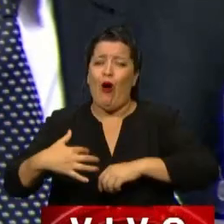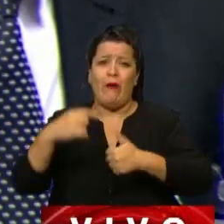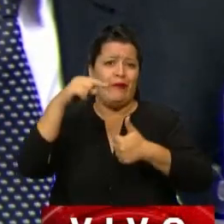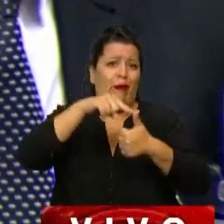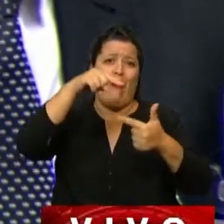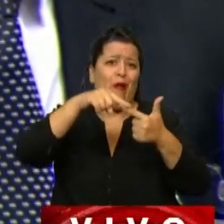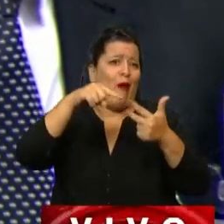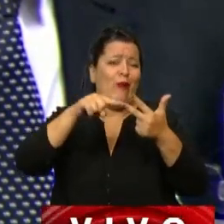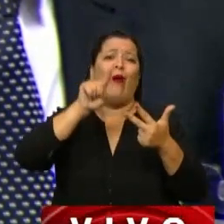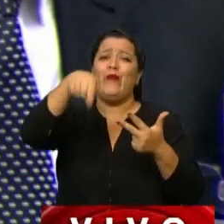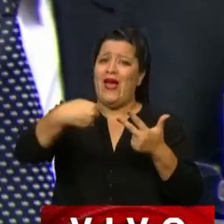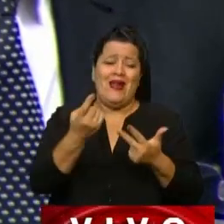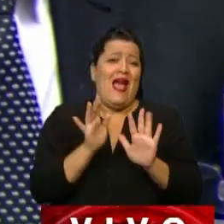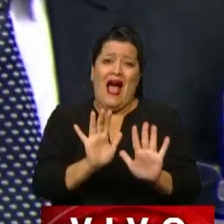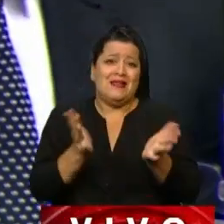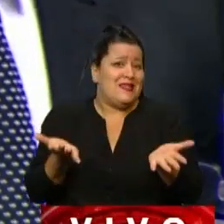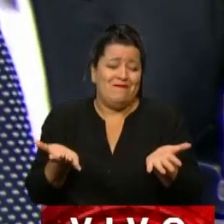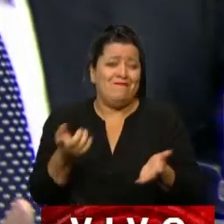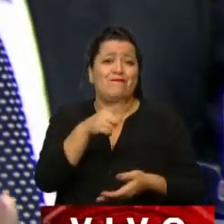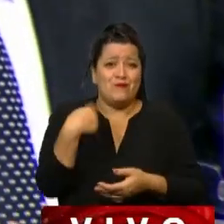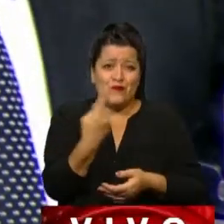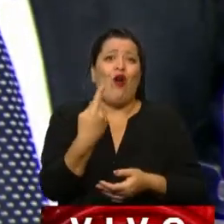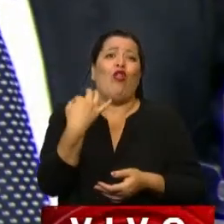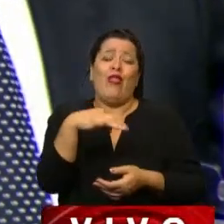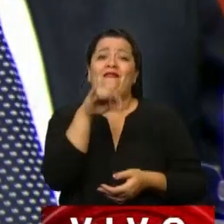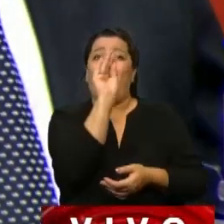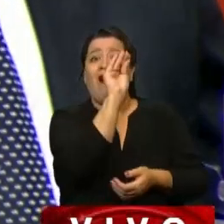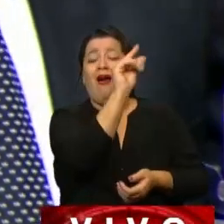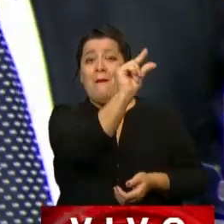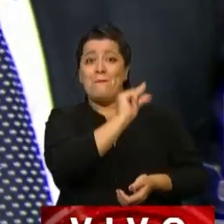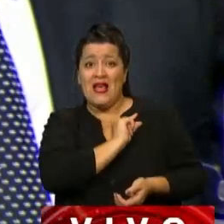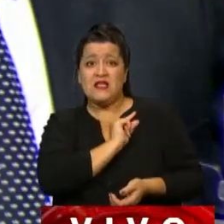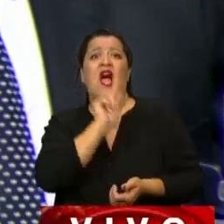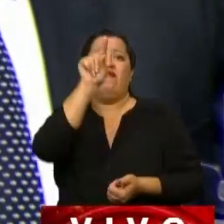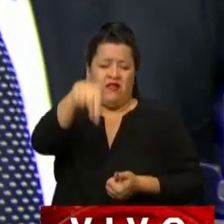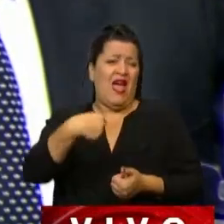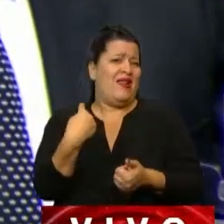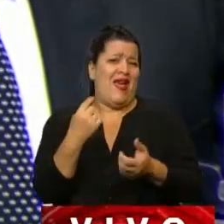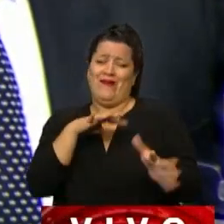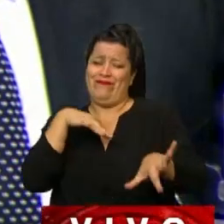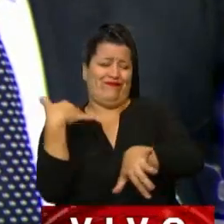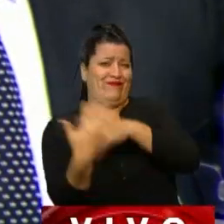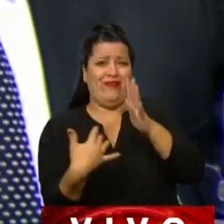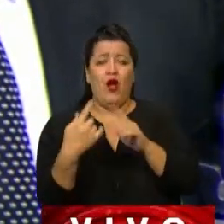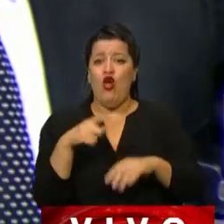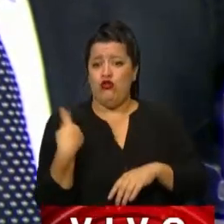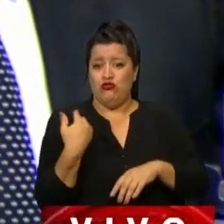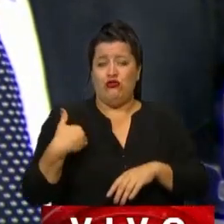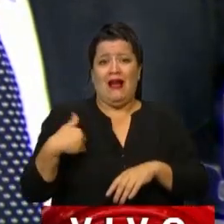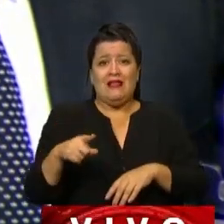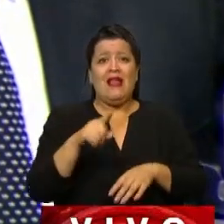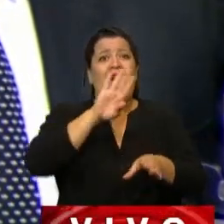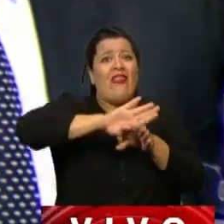significa saber que tenemos que ir a pedir prestado. Y deberle a un organismo como el Fondo Monetario